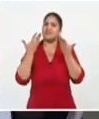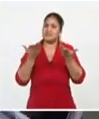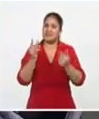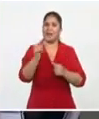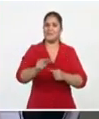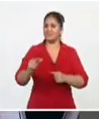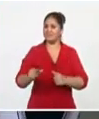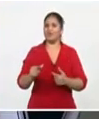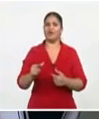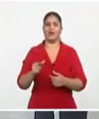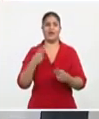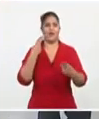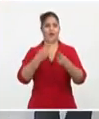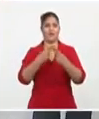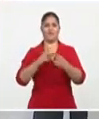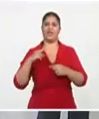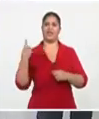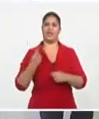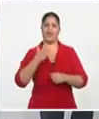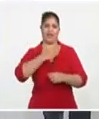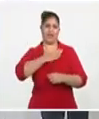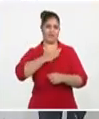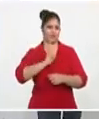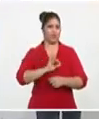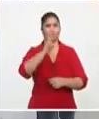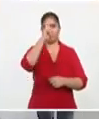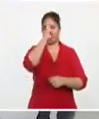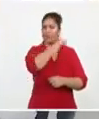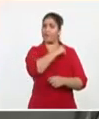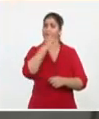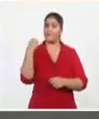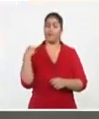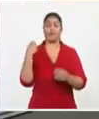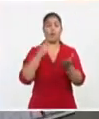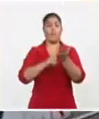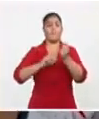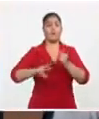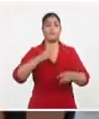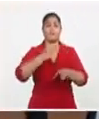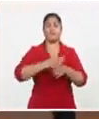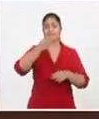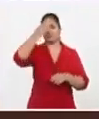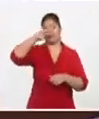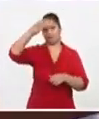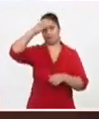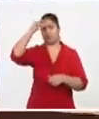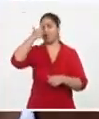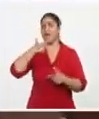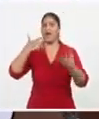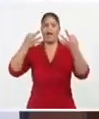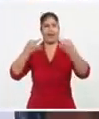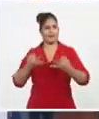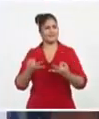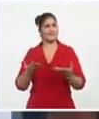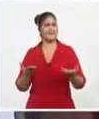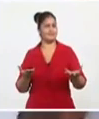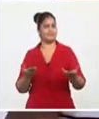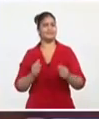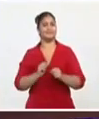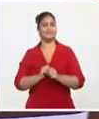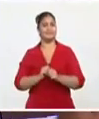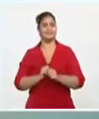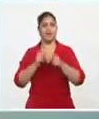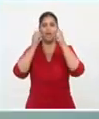ya conocíamos Santiago de Cuba por el trabajo que realizamos, pero realmente convivir con los